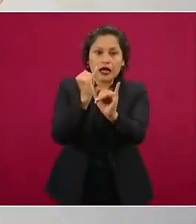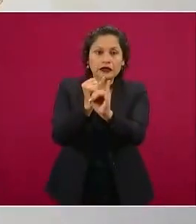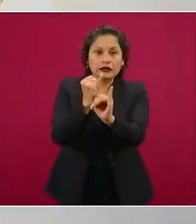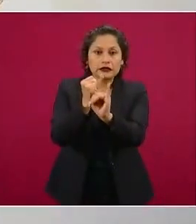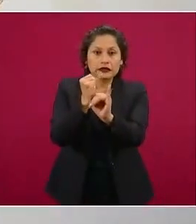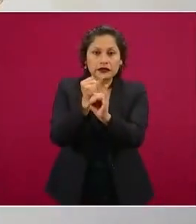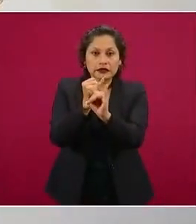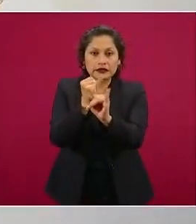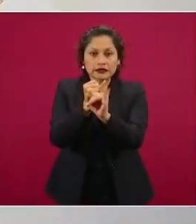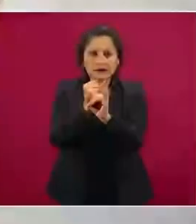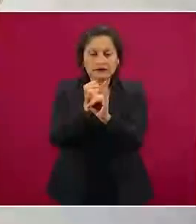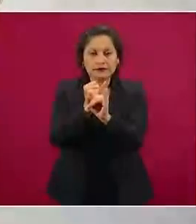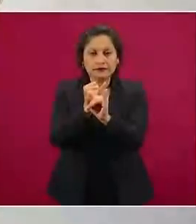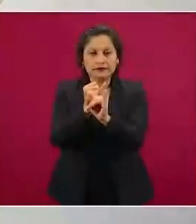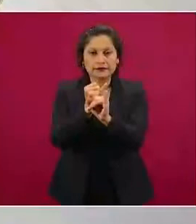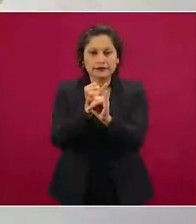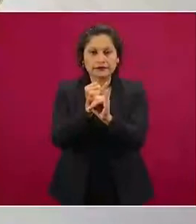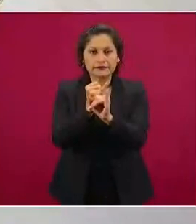para ir a